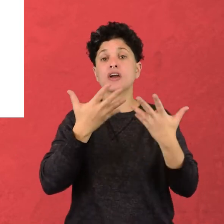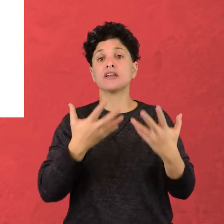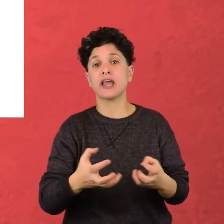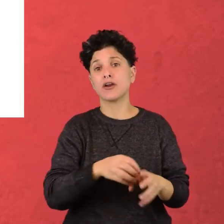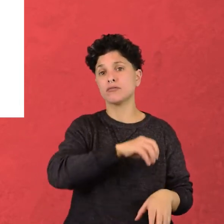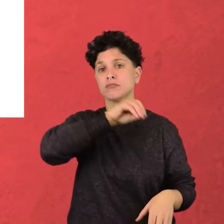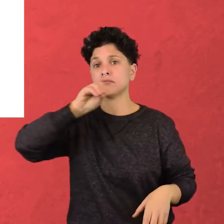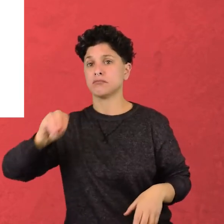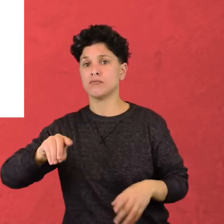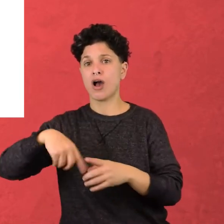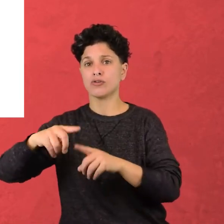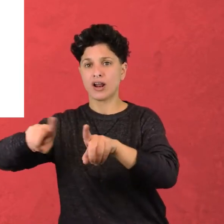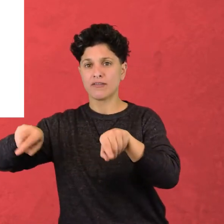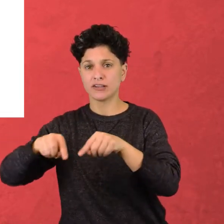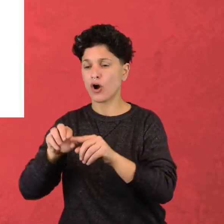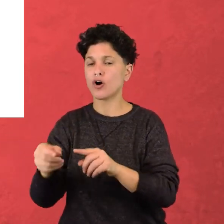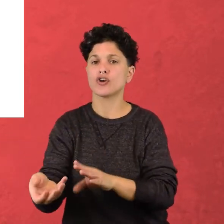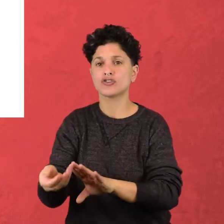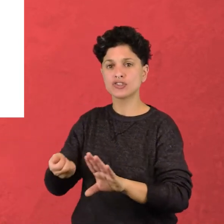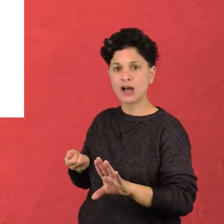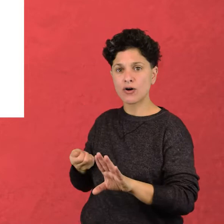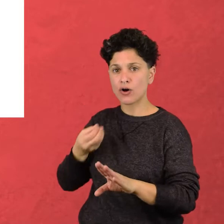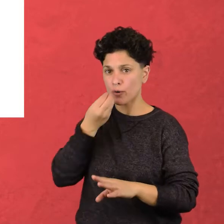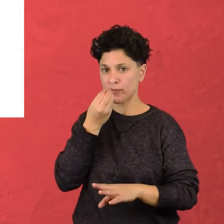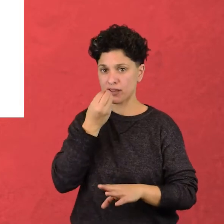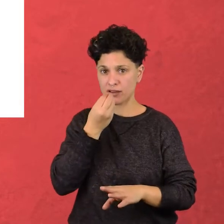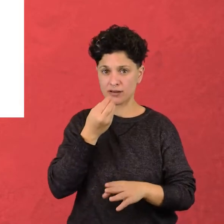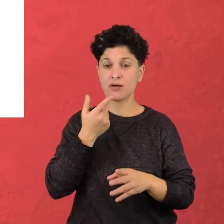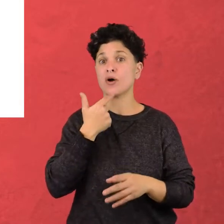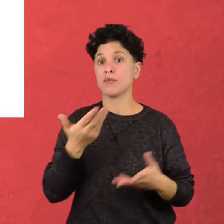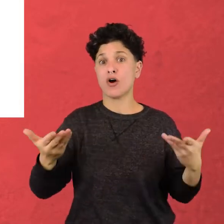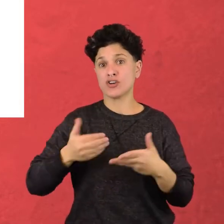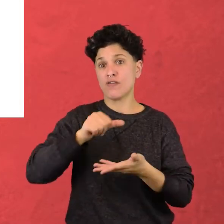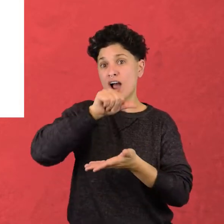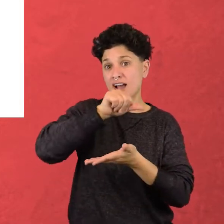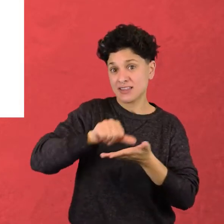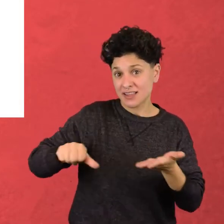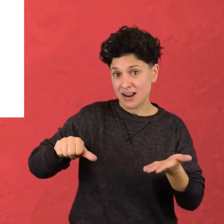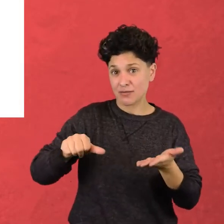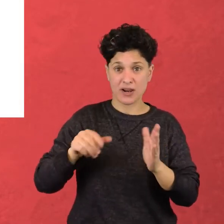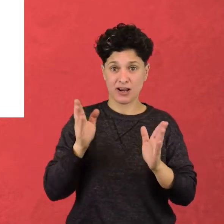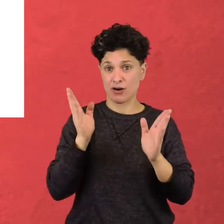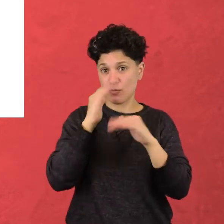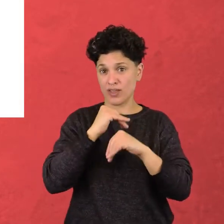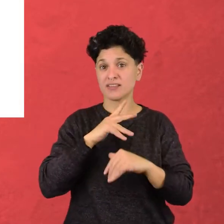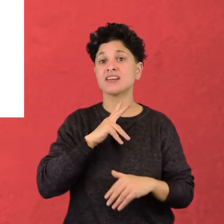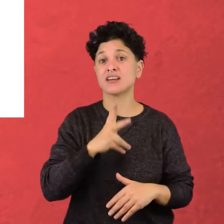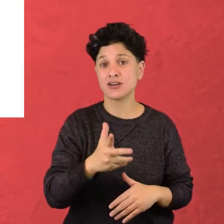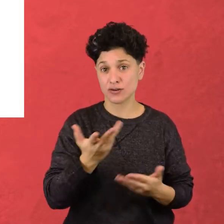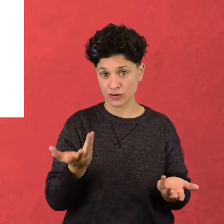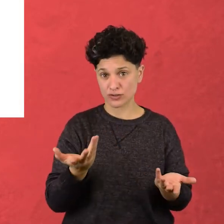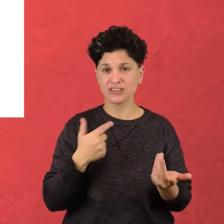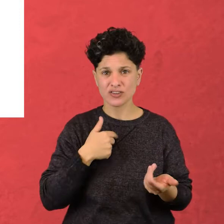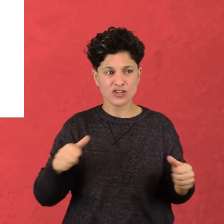lugar para otro, la muevo, la corro, le doy de comer o le saco la comida. De hecho, ahora la voy a castrar.